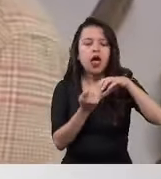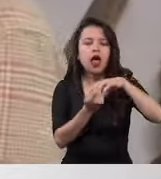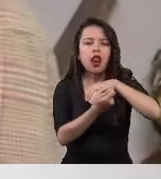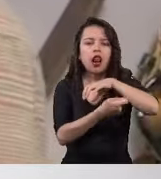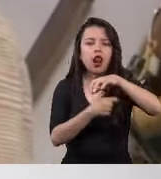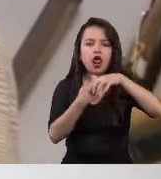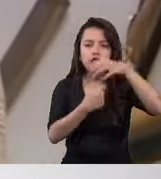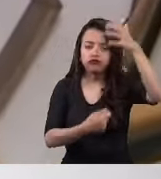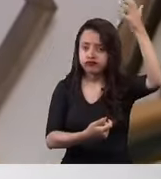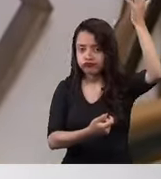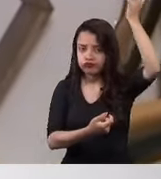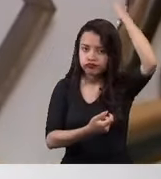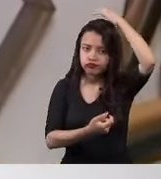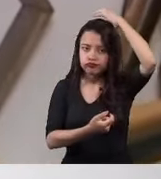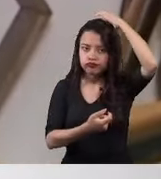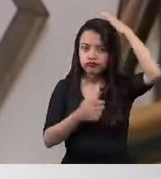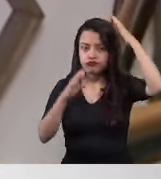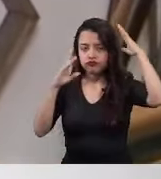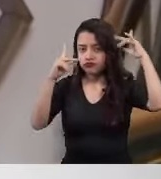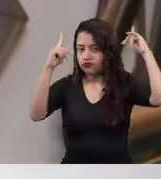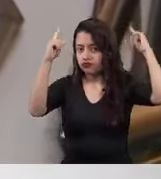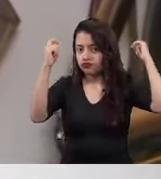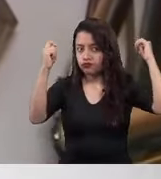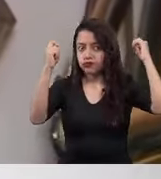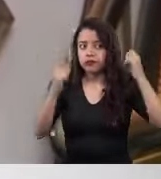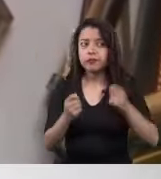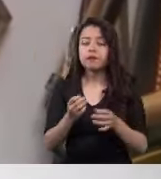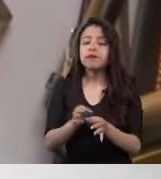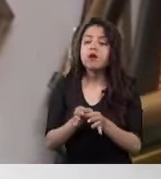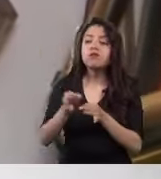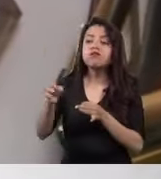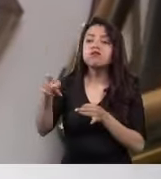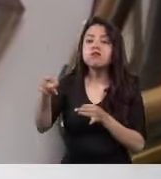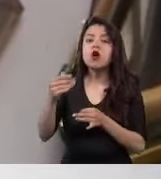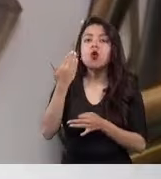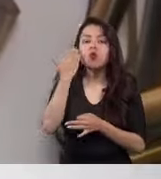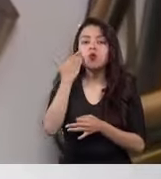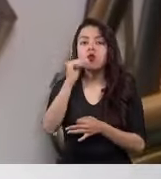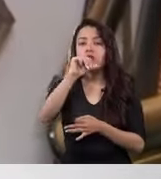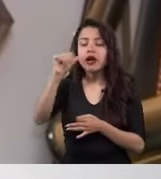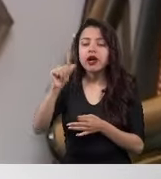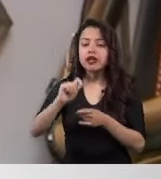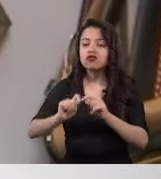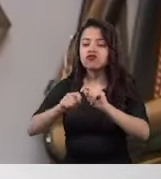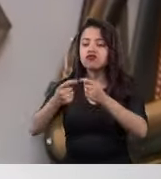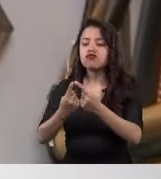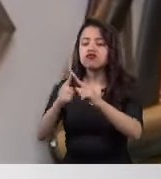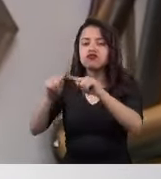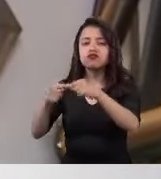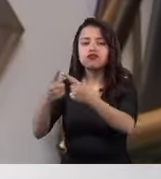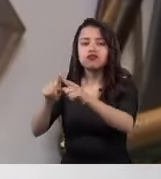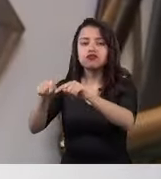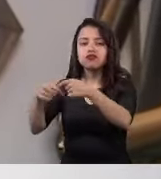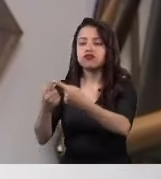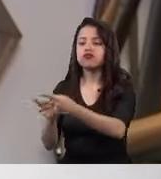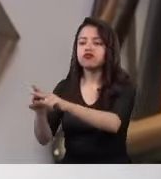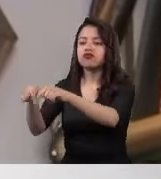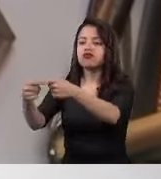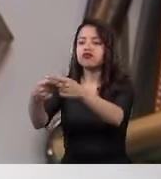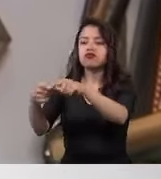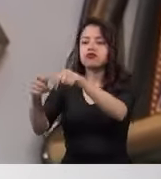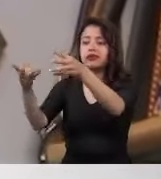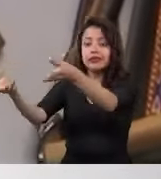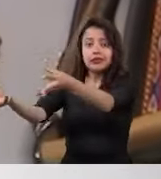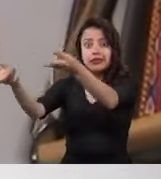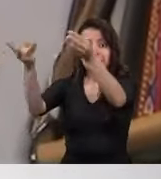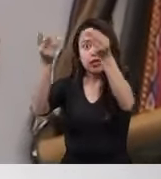grupo de tejedoras, sombrereras, y allá le recibimos la tejería cada 15 días, lo traemos a nuestro taller aquí en